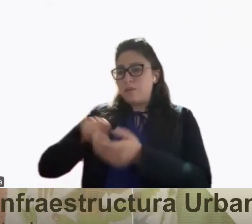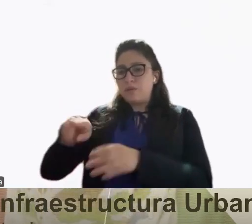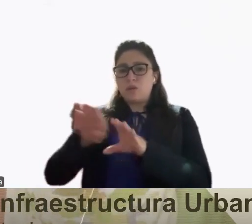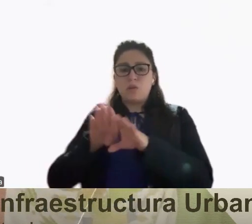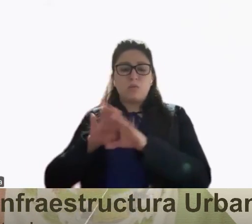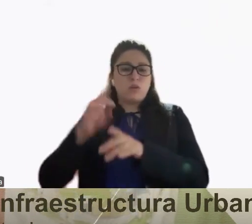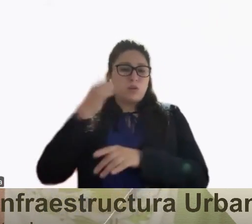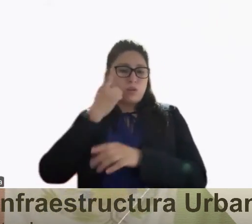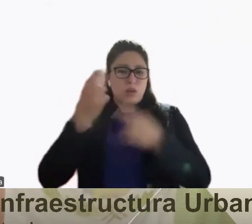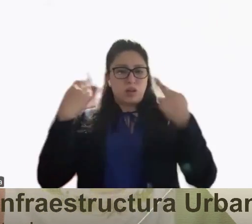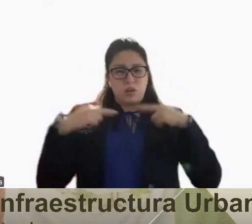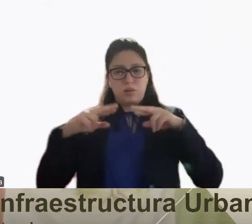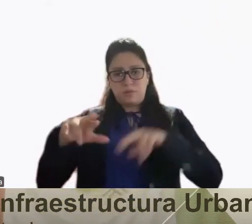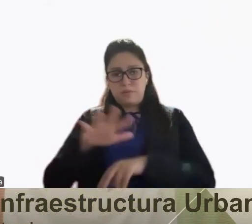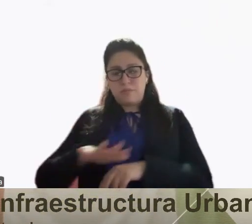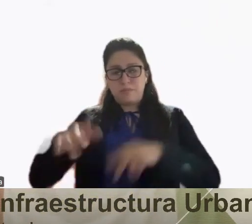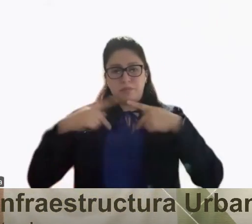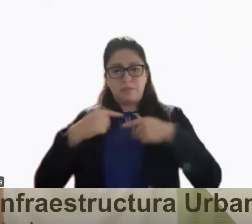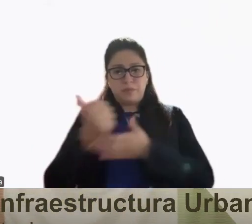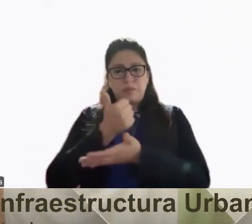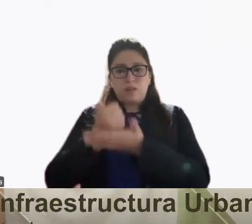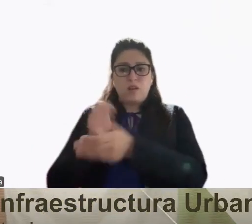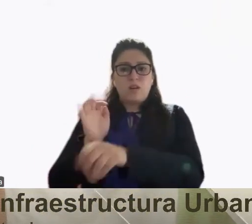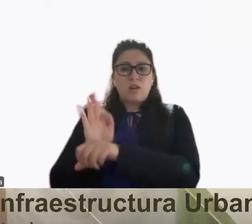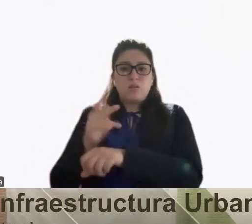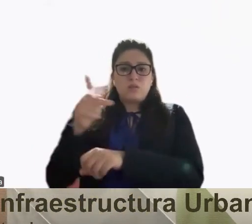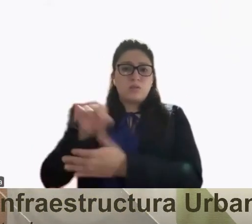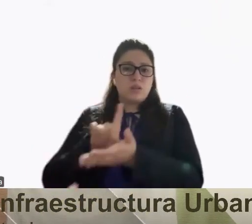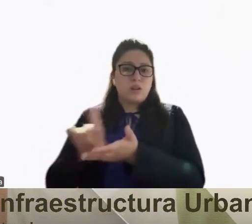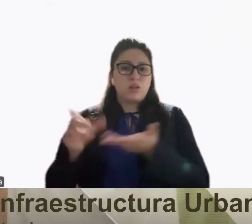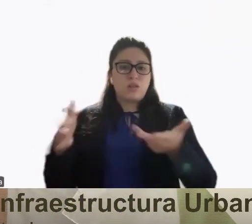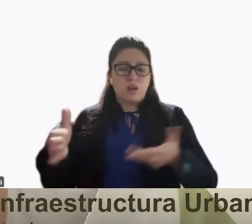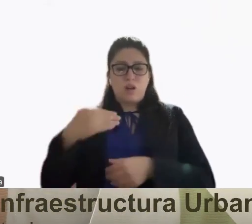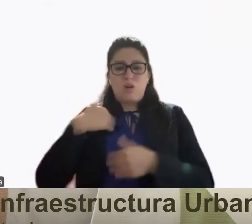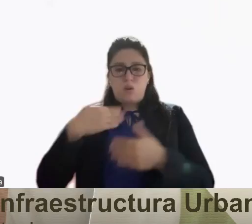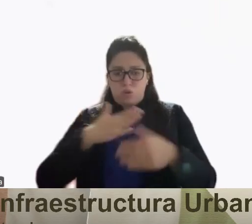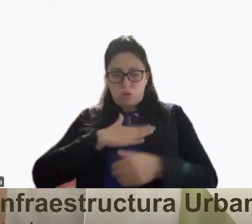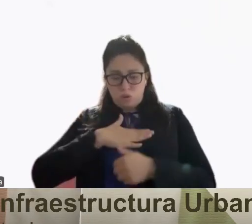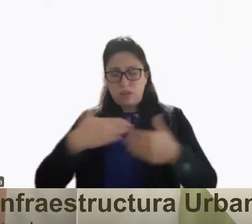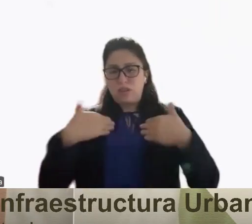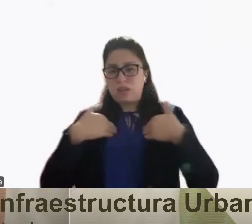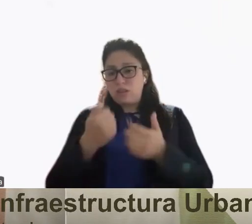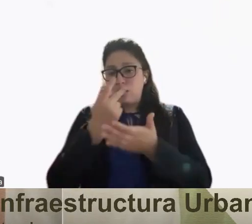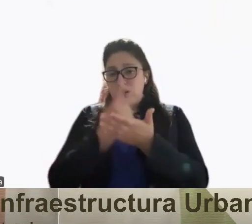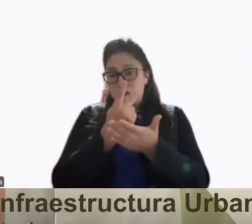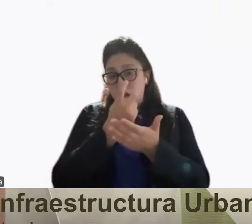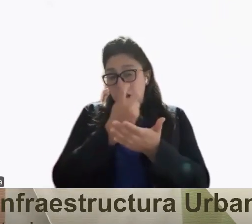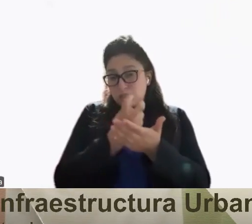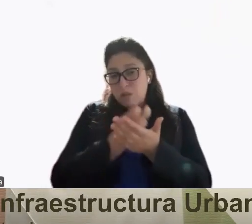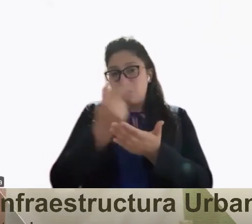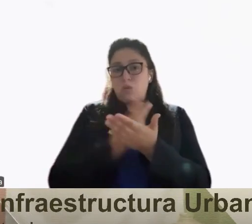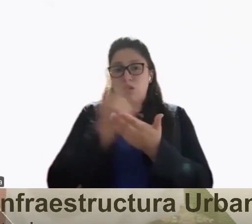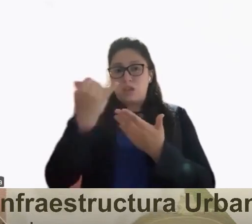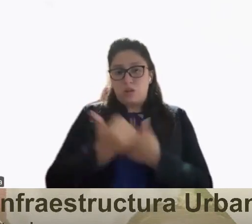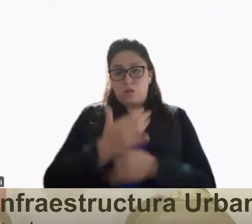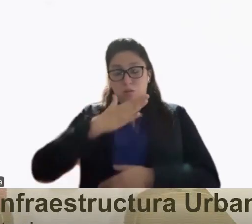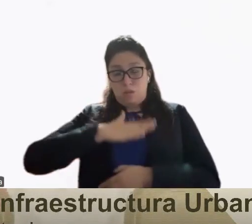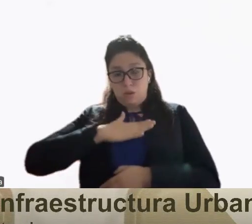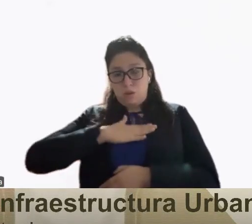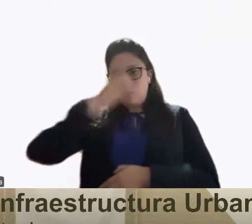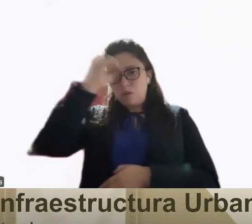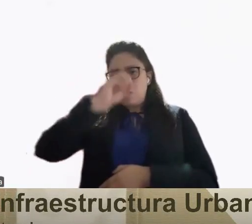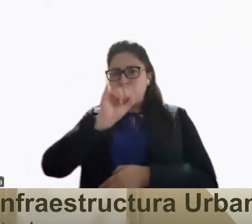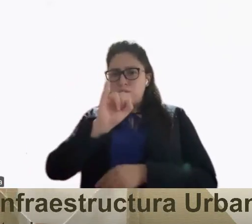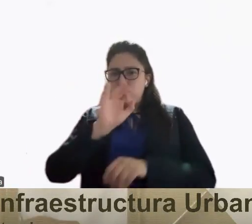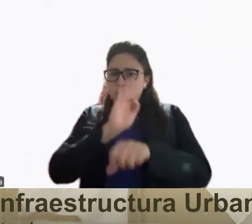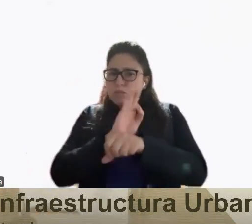representación de las y de los ciudadanos, y entendiendo que es un proyecto que consideramos, a mi parecer como presidente de esta comisión, viable por las